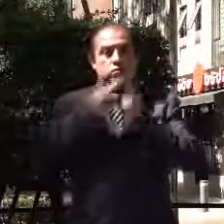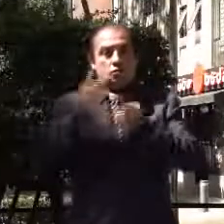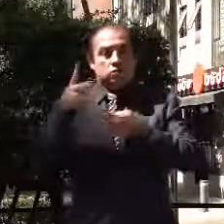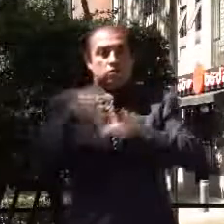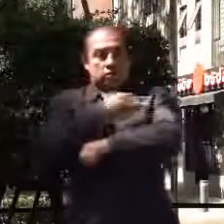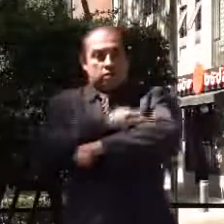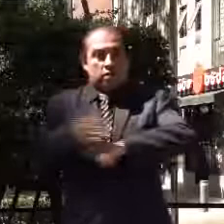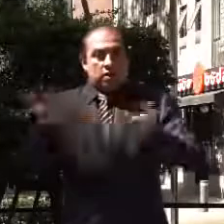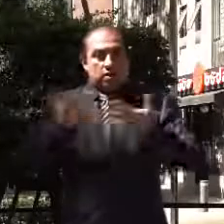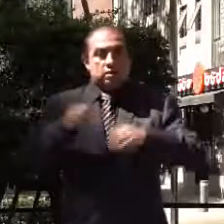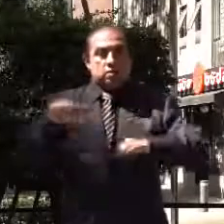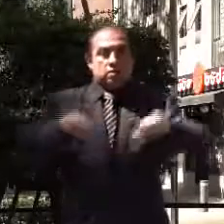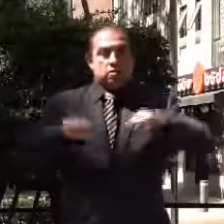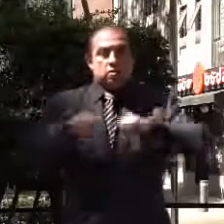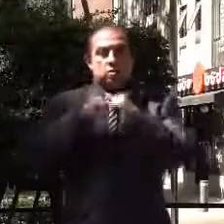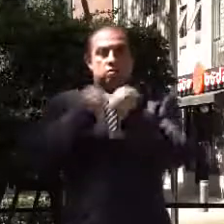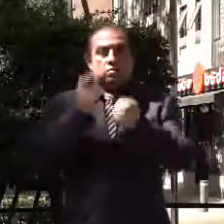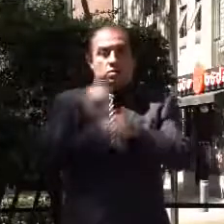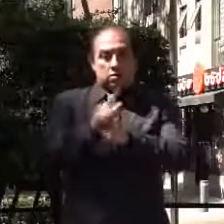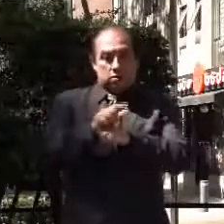hacer actividades sociales,